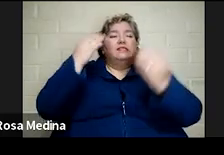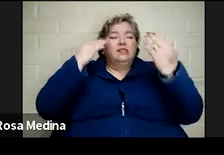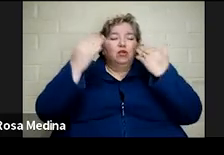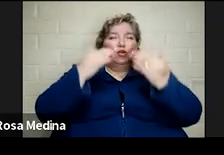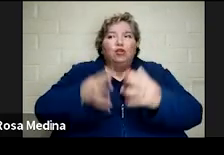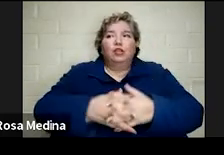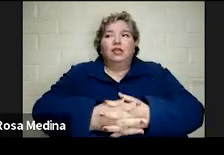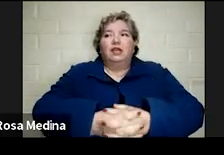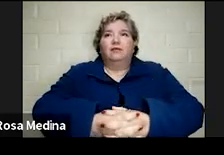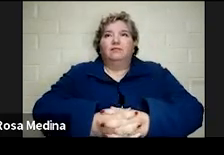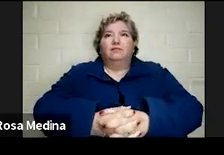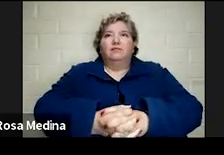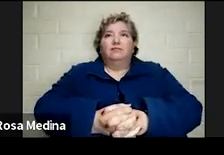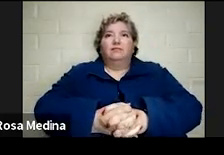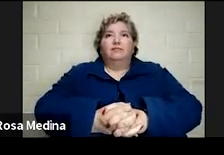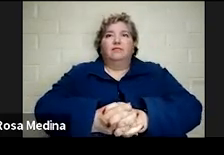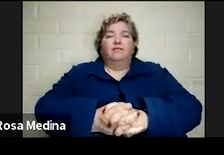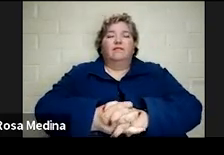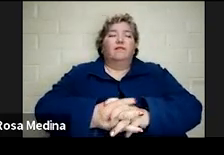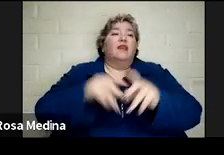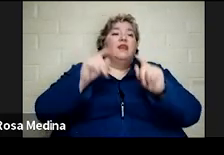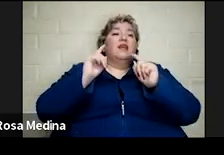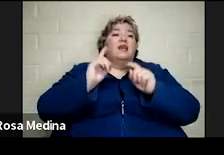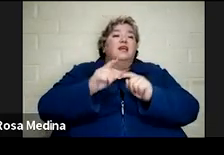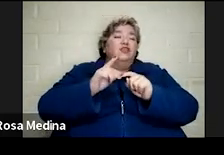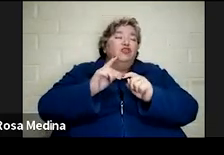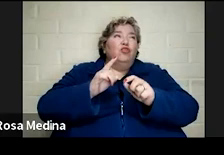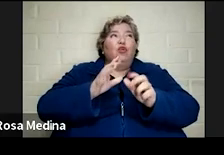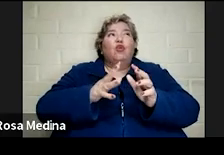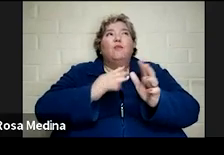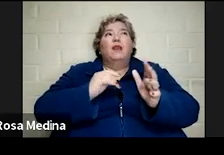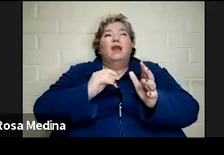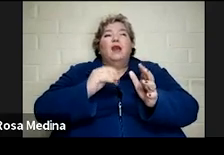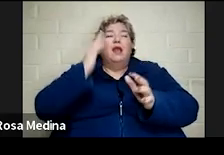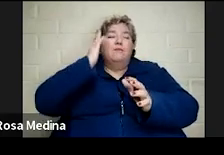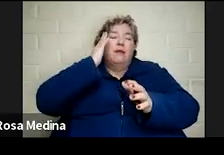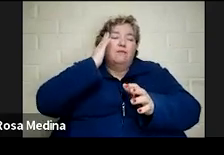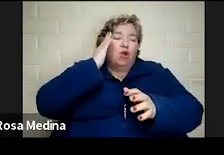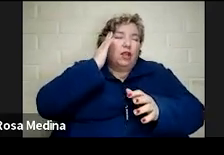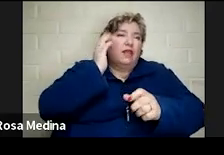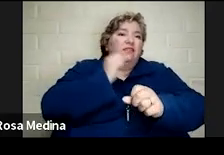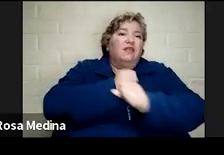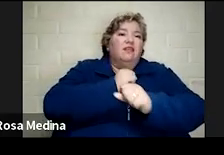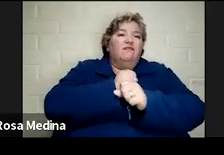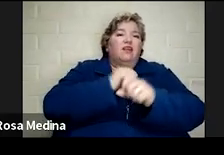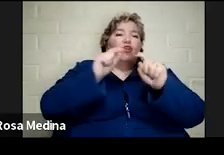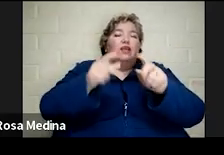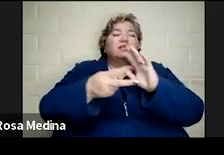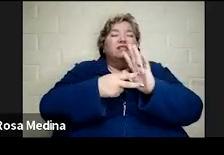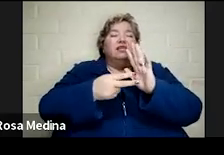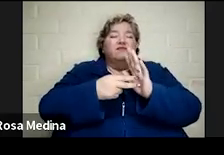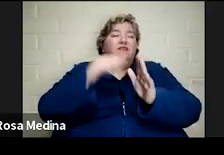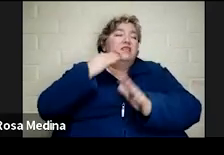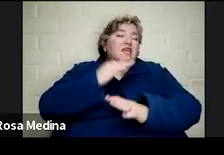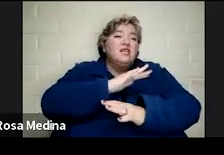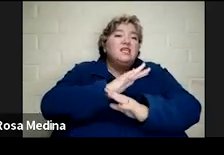La dificultad en flexibilidad cognitiva y memoria de trabajo lo dividí como preescolar, infancia y adolescencia. En la parte de